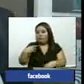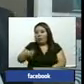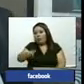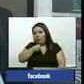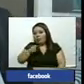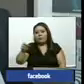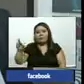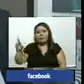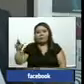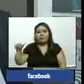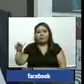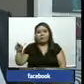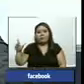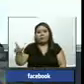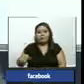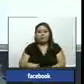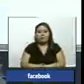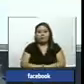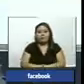Raúl Hernández.